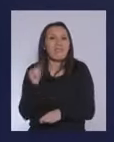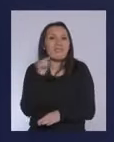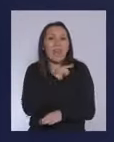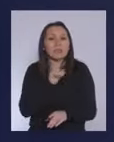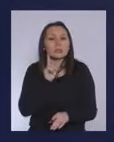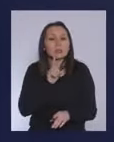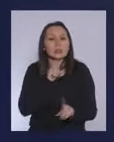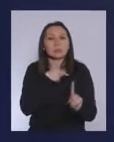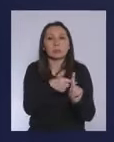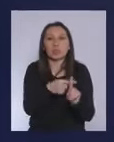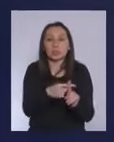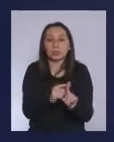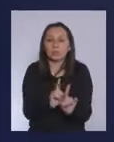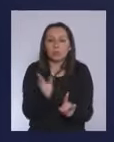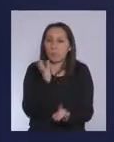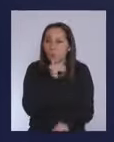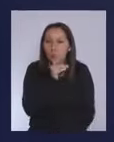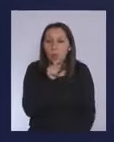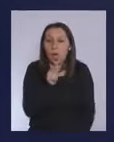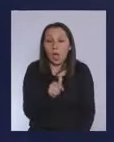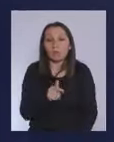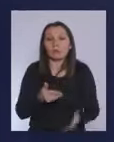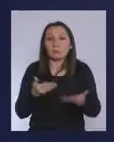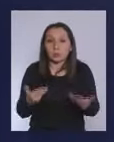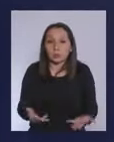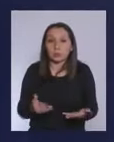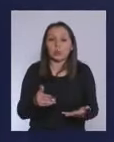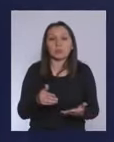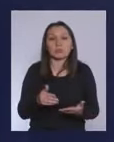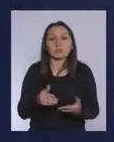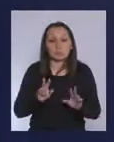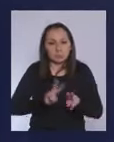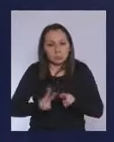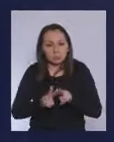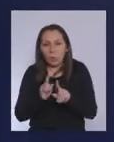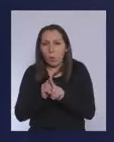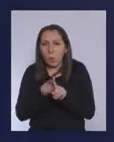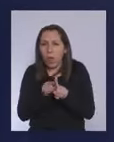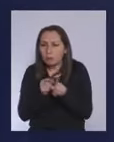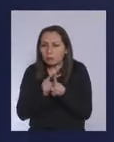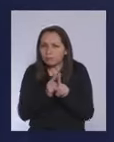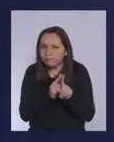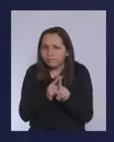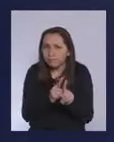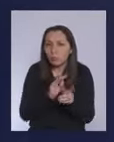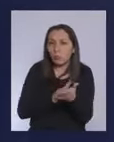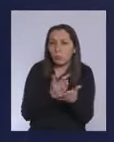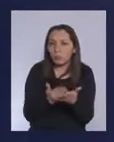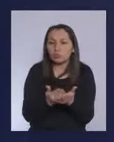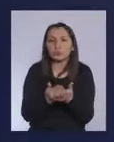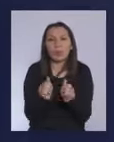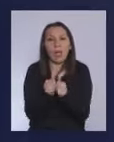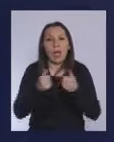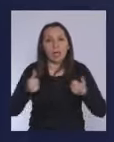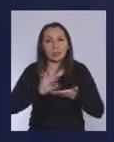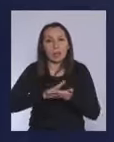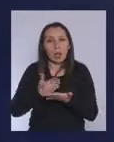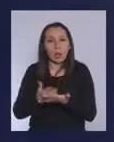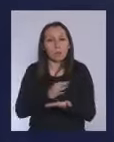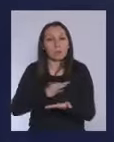positivos en los laboratorios por lo tanto estamos haciendo un seguimiento a la autoridad sanitaria del ministerio de salud